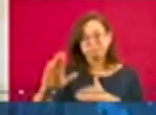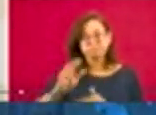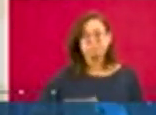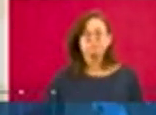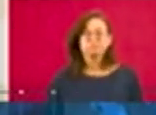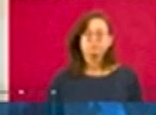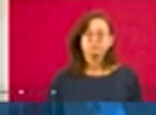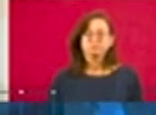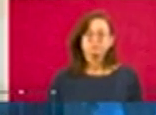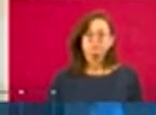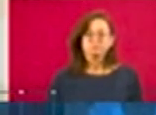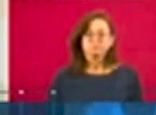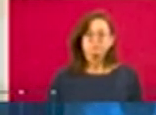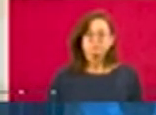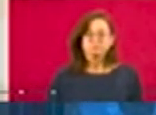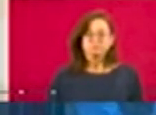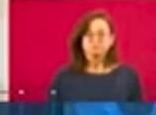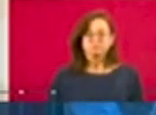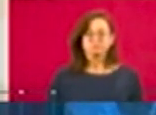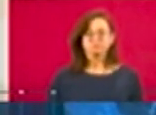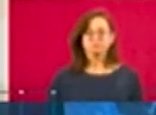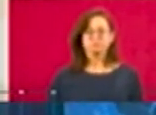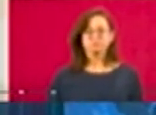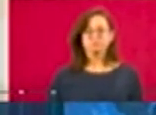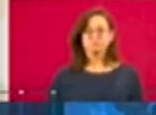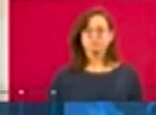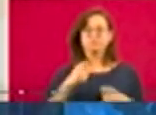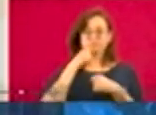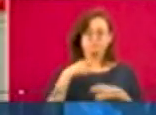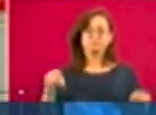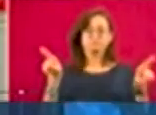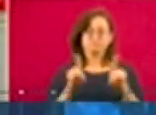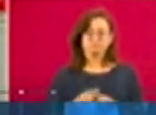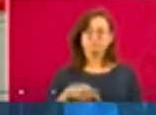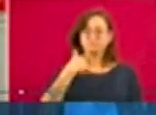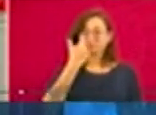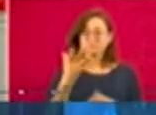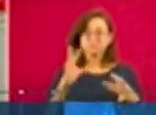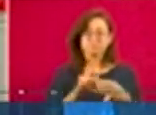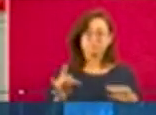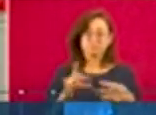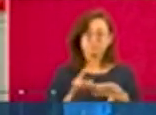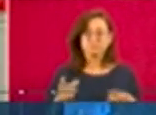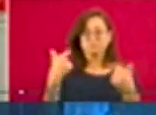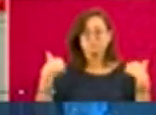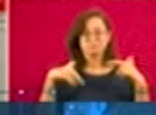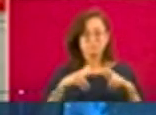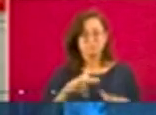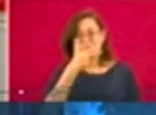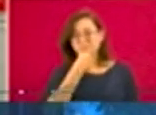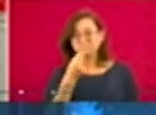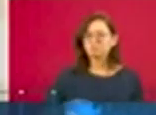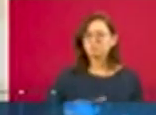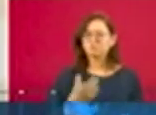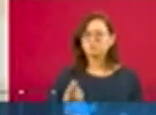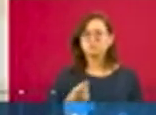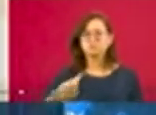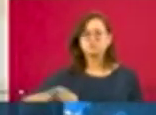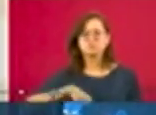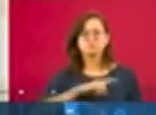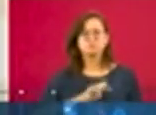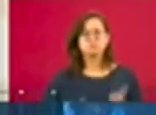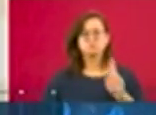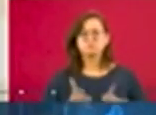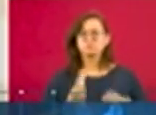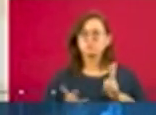Esteban? Así es. Esta semana, Joaquín, vamos a tener muchos ajustes, sobre todo técnicos. Las familias van a tener que ajustar